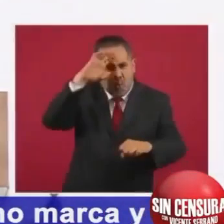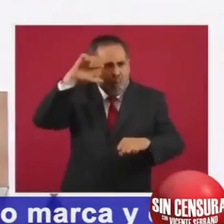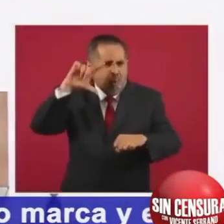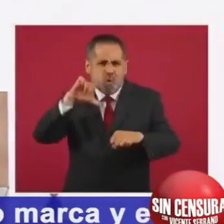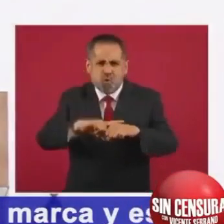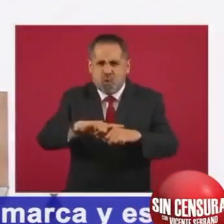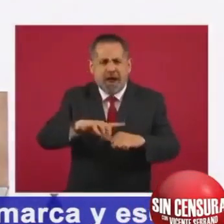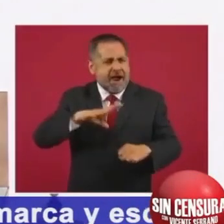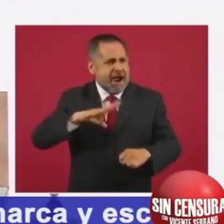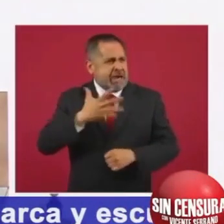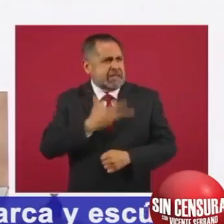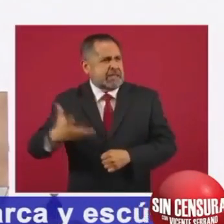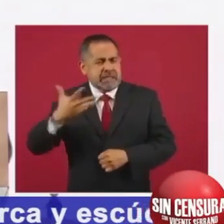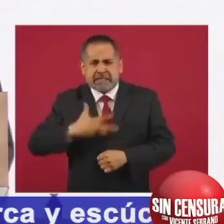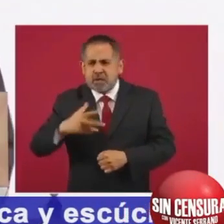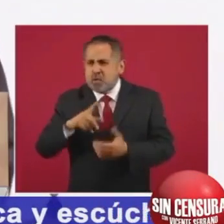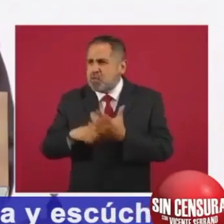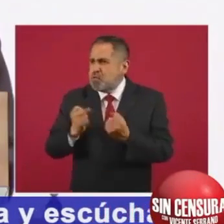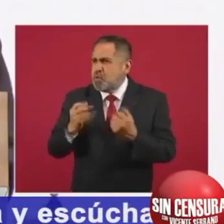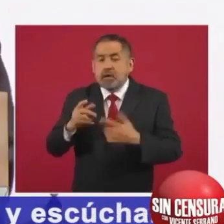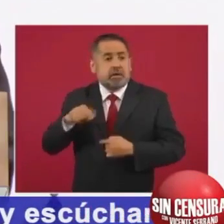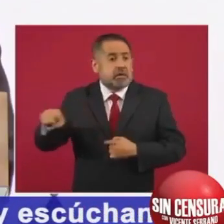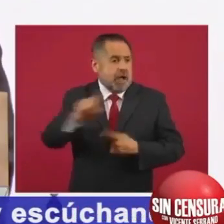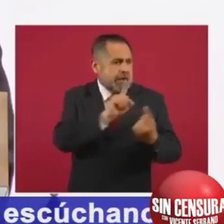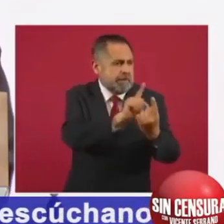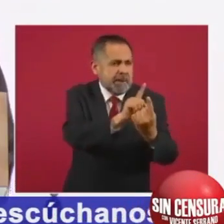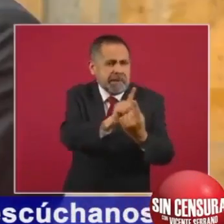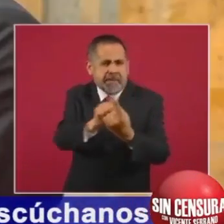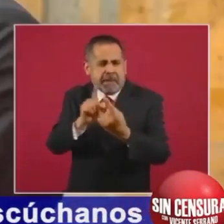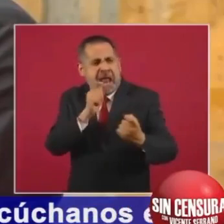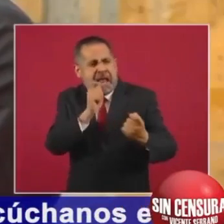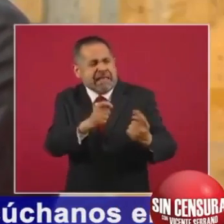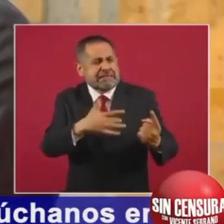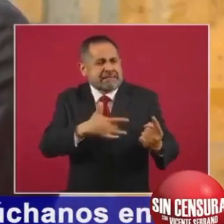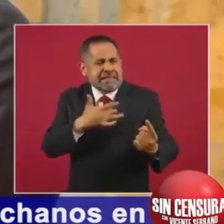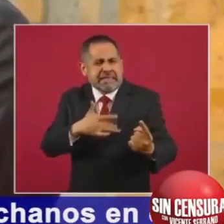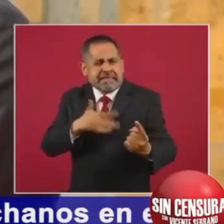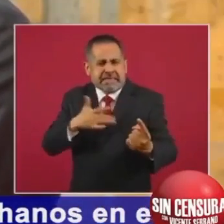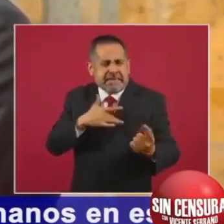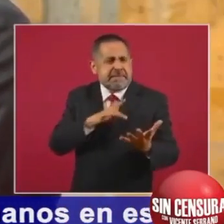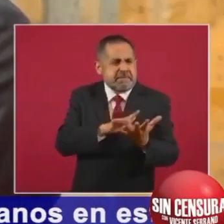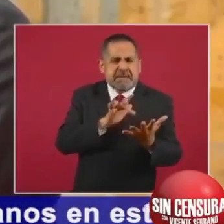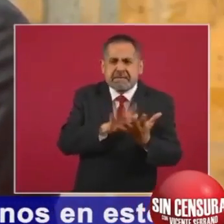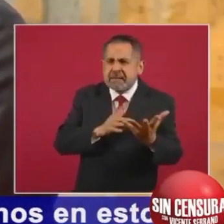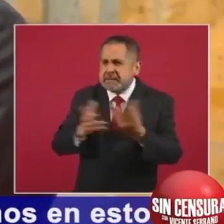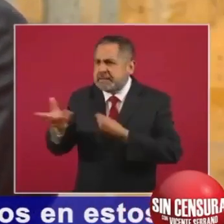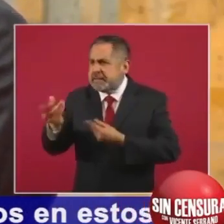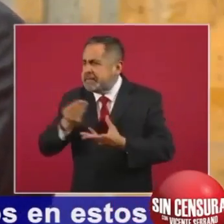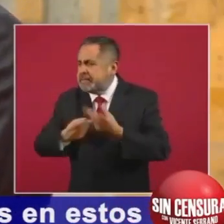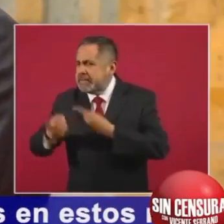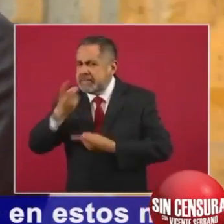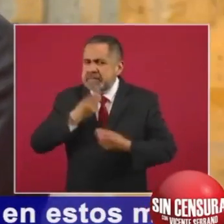punto más alto de la violencia en México y vamos a empezar a retroceder. Creo que eso es importantísimo y